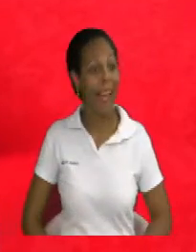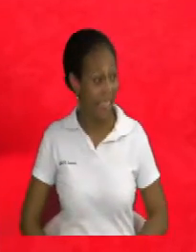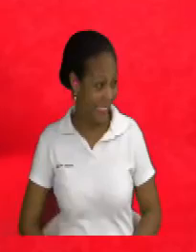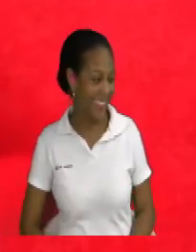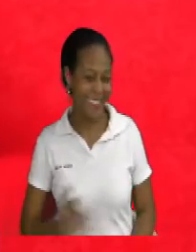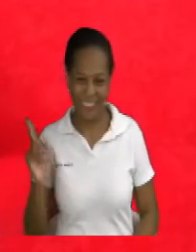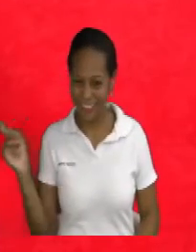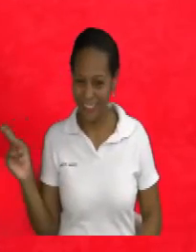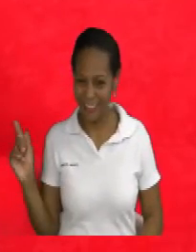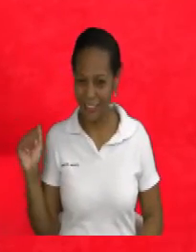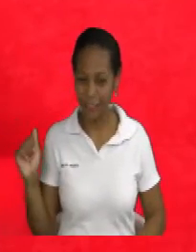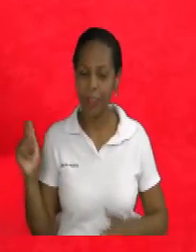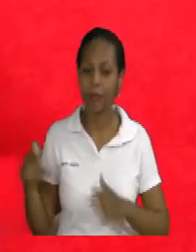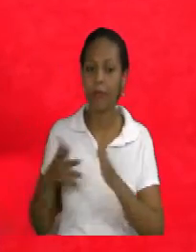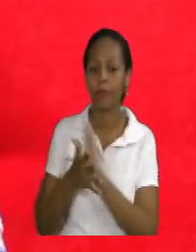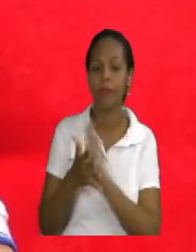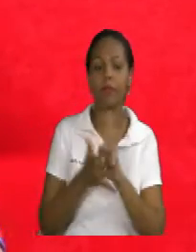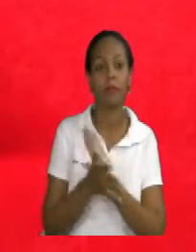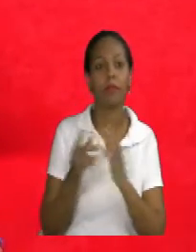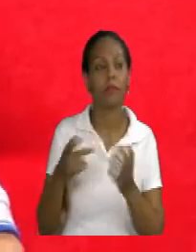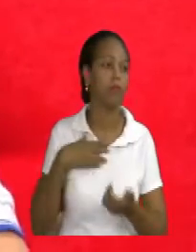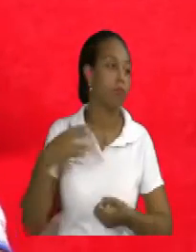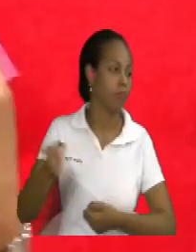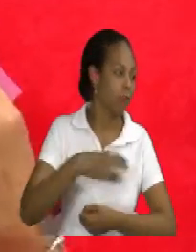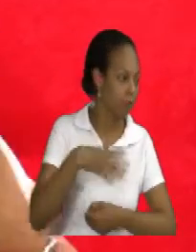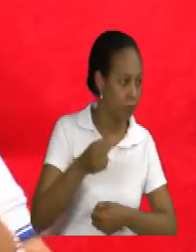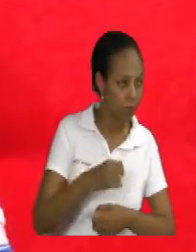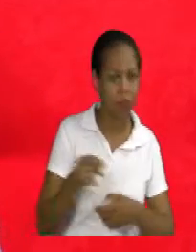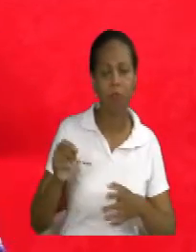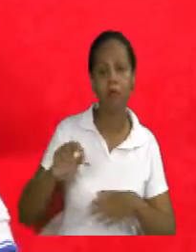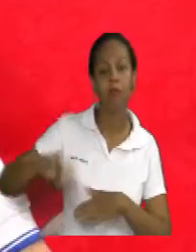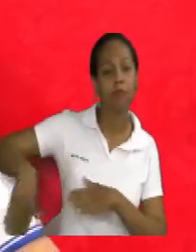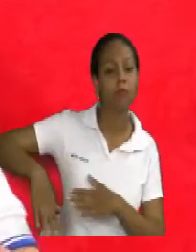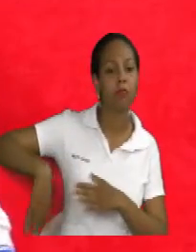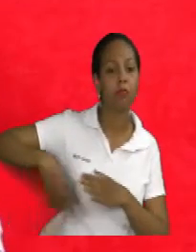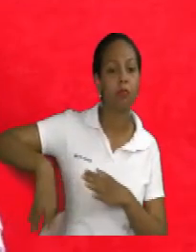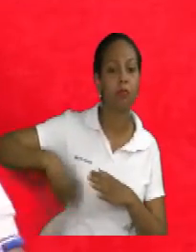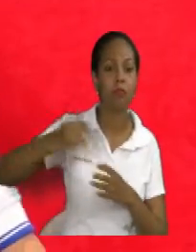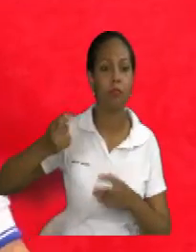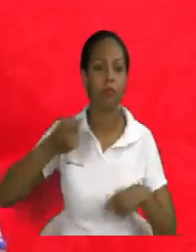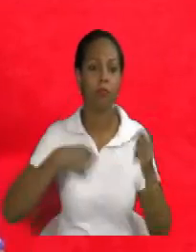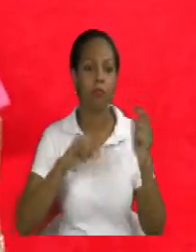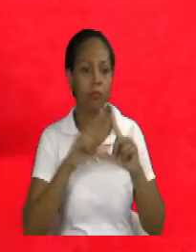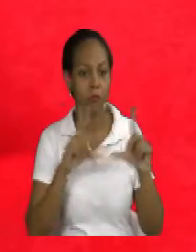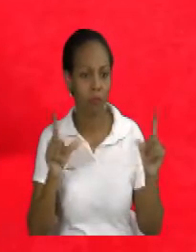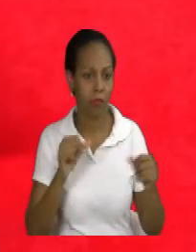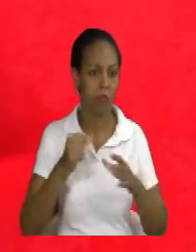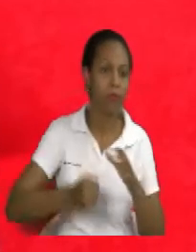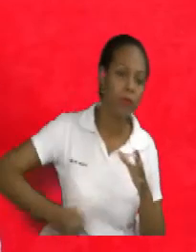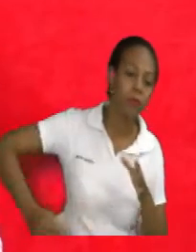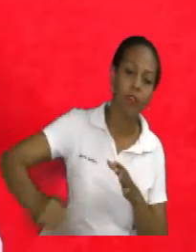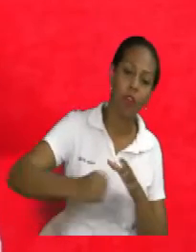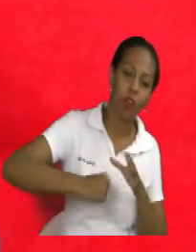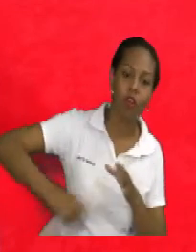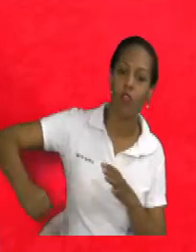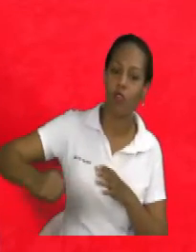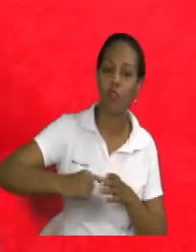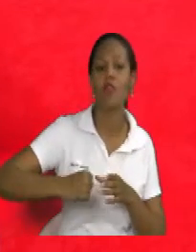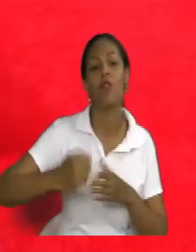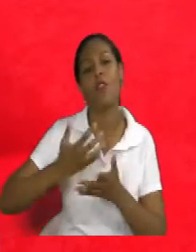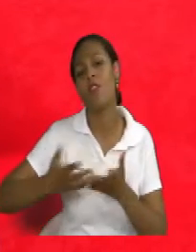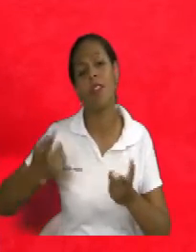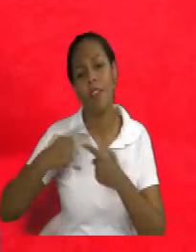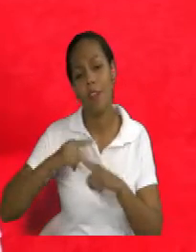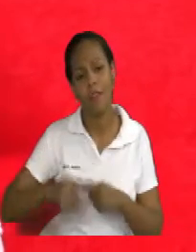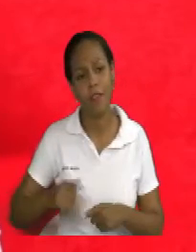Anita, hacemos actividades de recaudo, bingo, rifas, vendemos empanadas, sancochos, toda una cantidad de actividades que hacemos